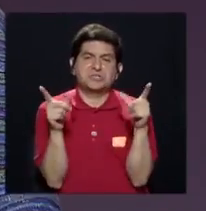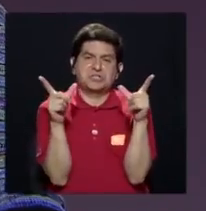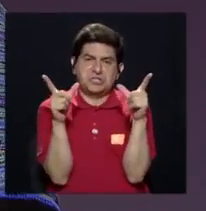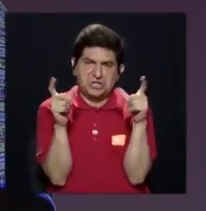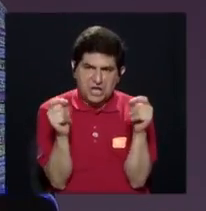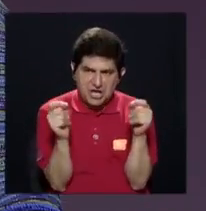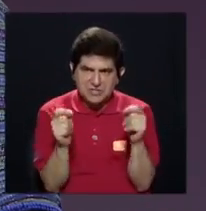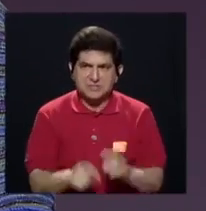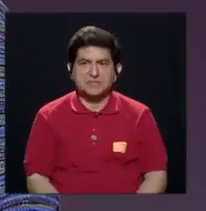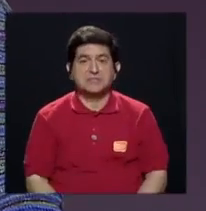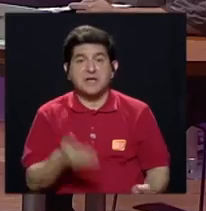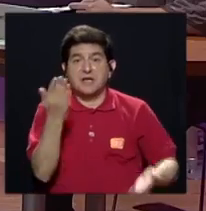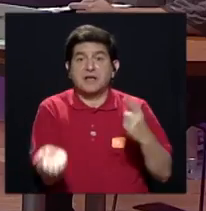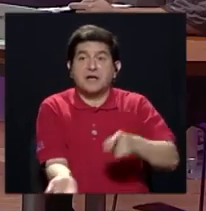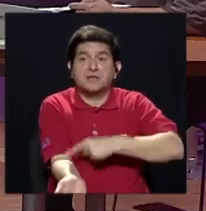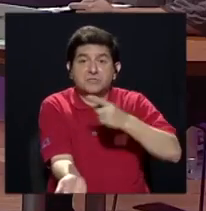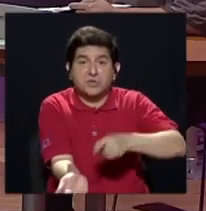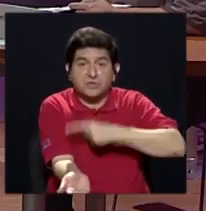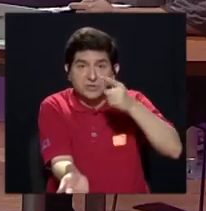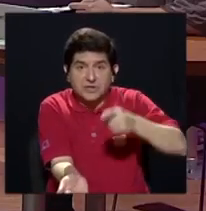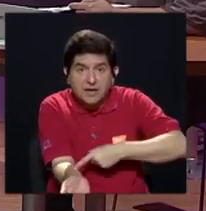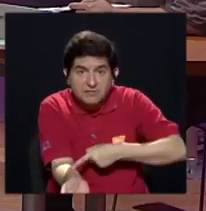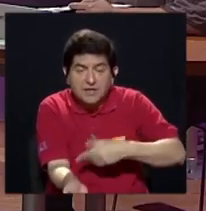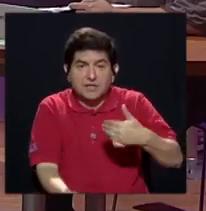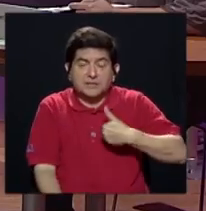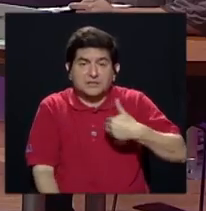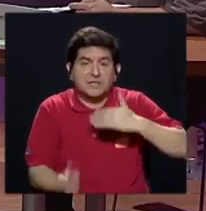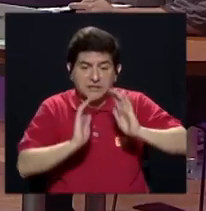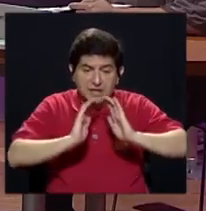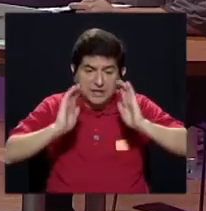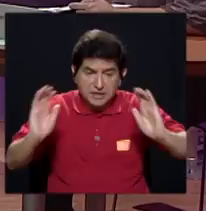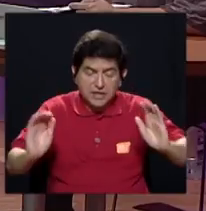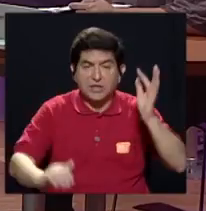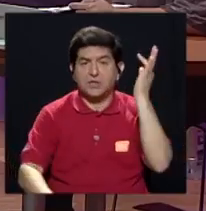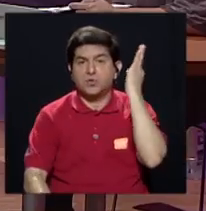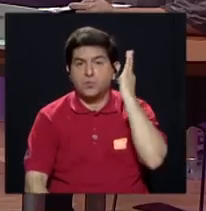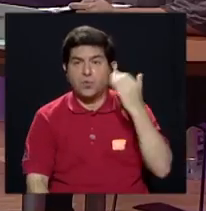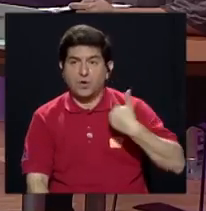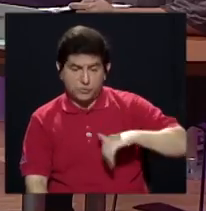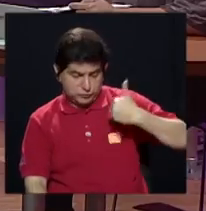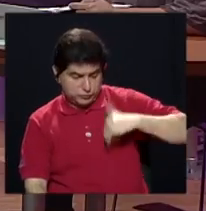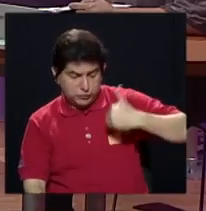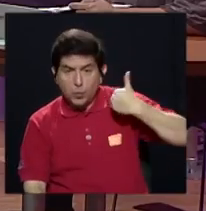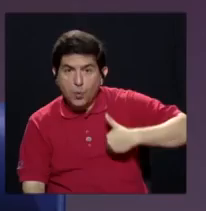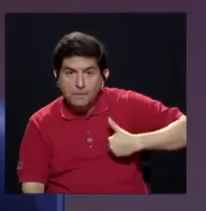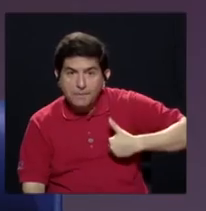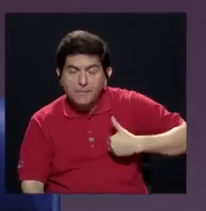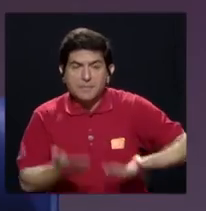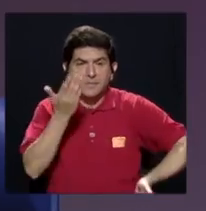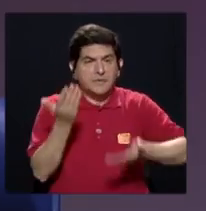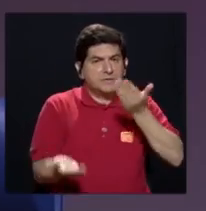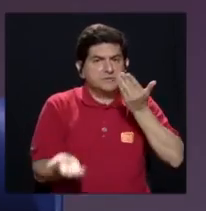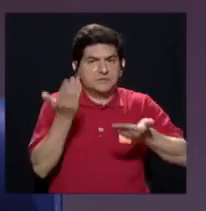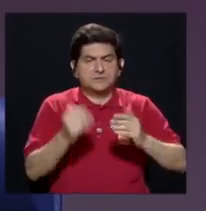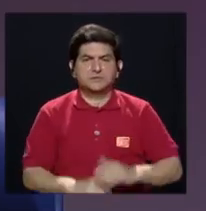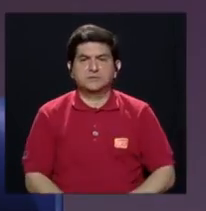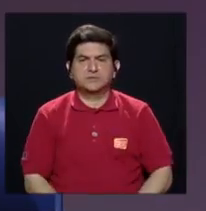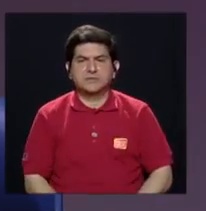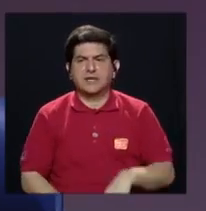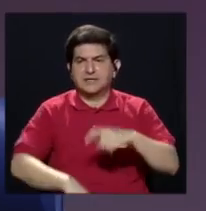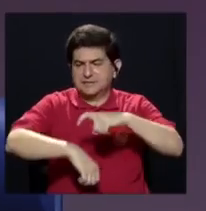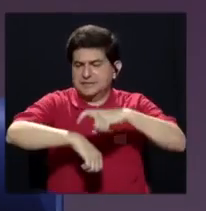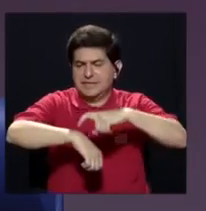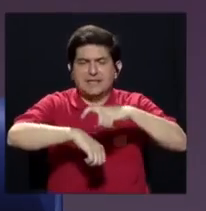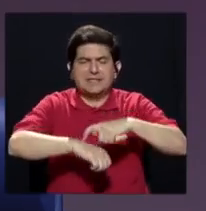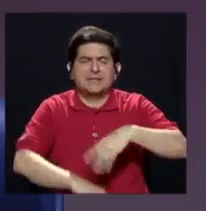ante una diabetis extrema en en niñez en mujeres en hombres ante las ante las etapas